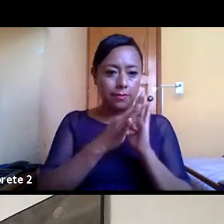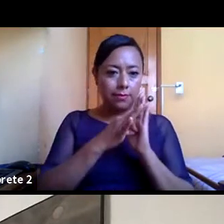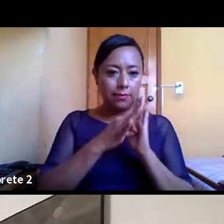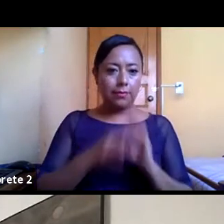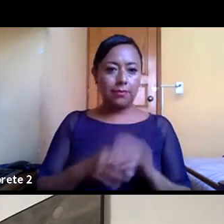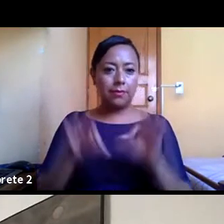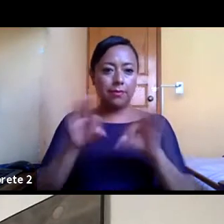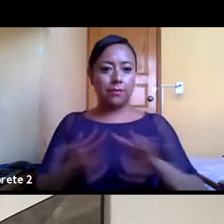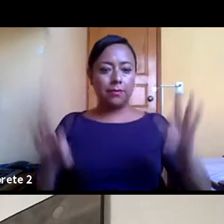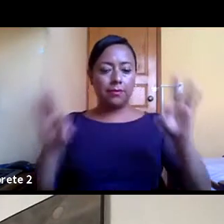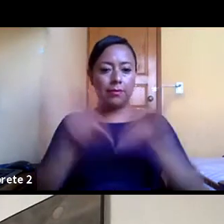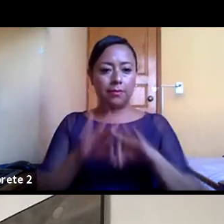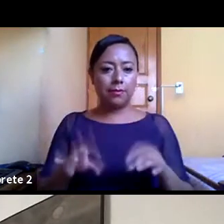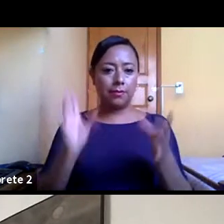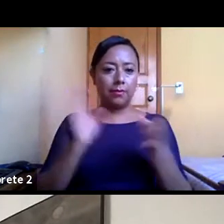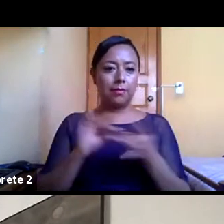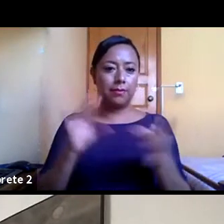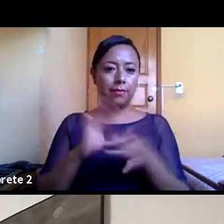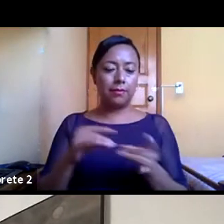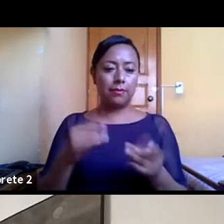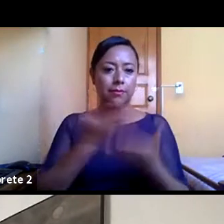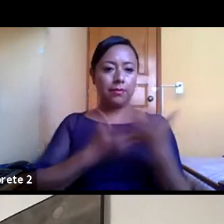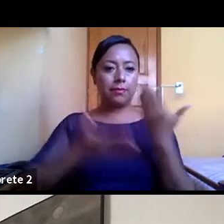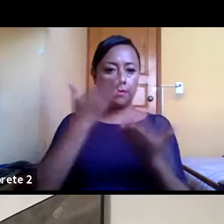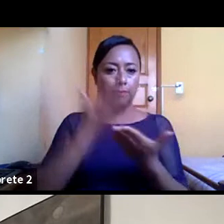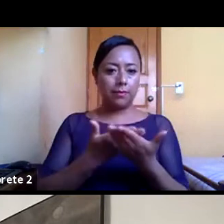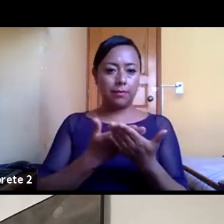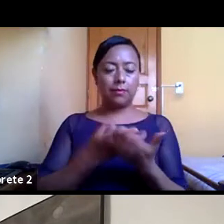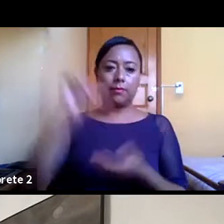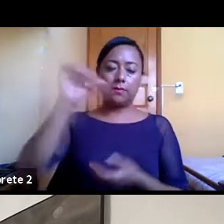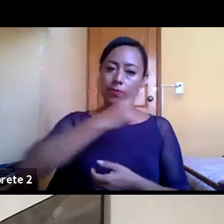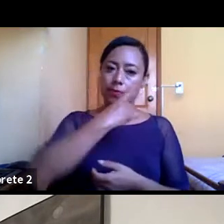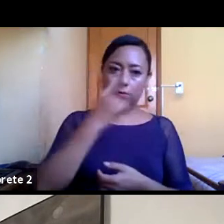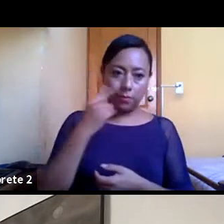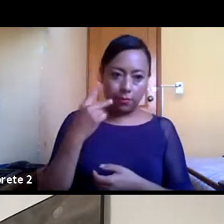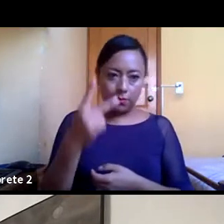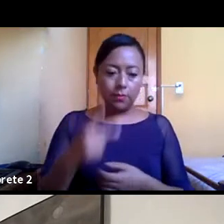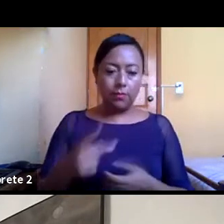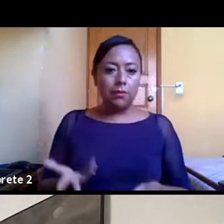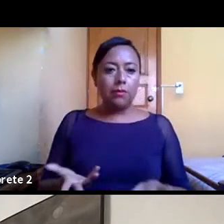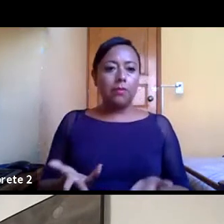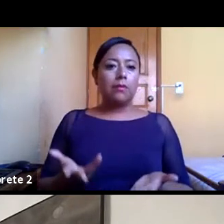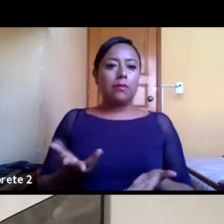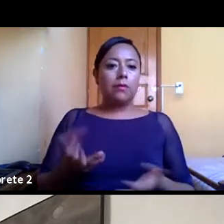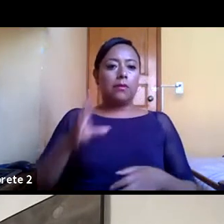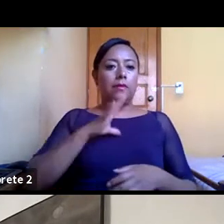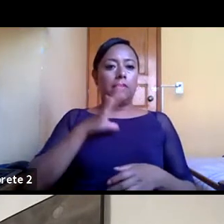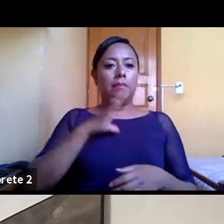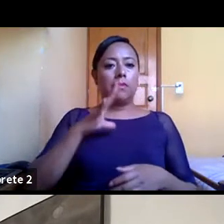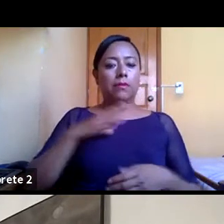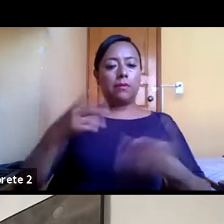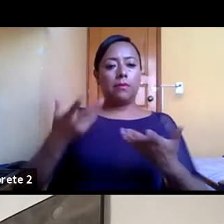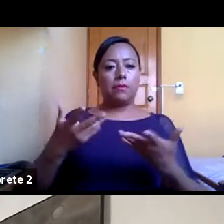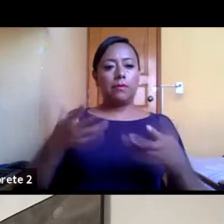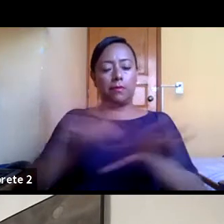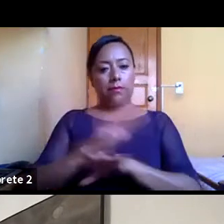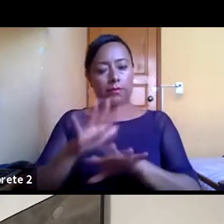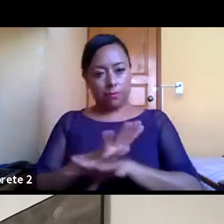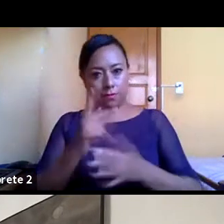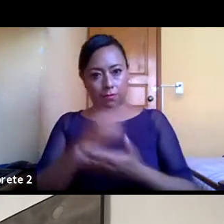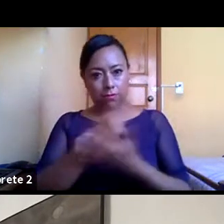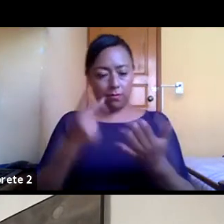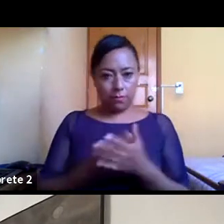importante mencionar que la propuesta que hoy se somete a consideración reforma el Programa de Mejoramiento Barrial y Comunitario de la